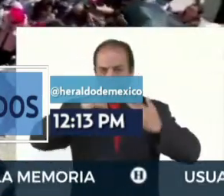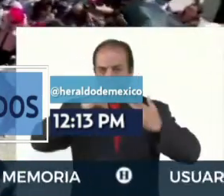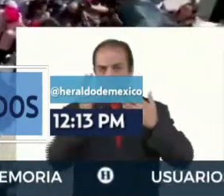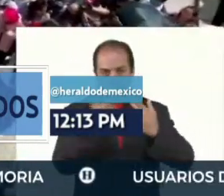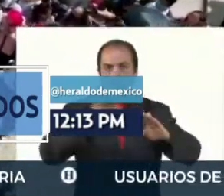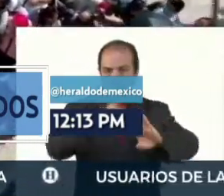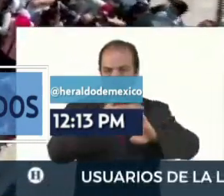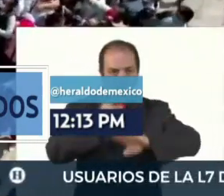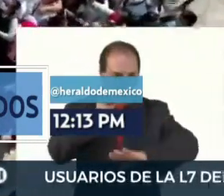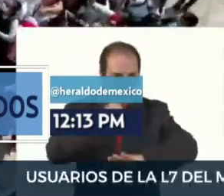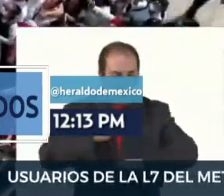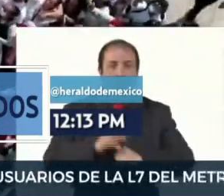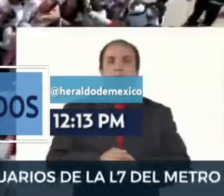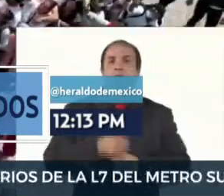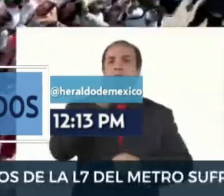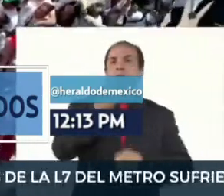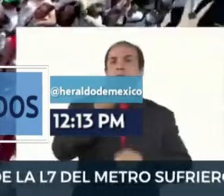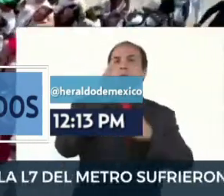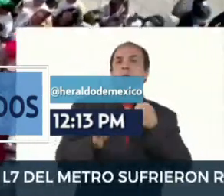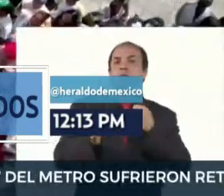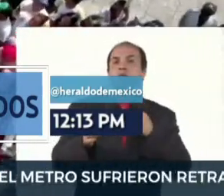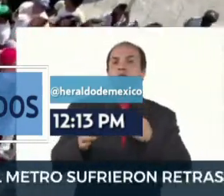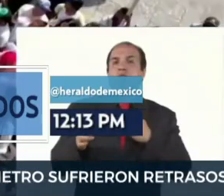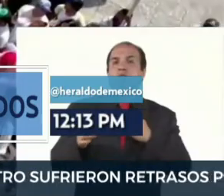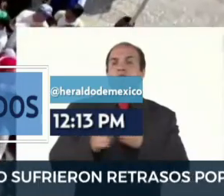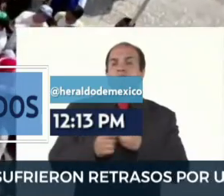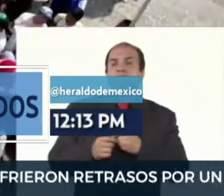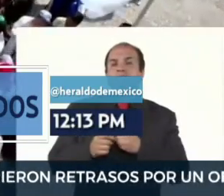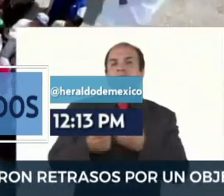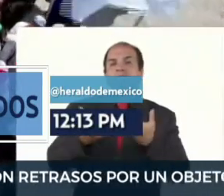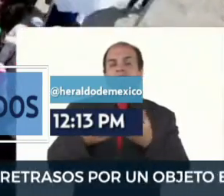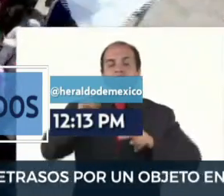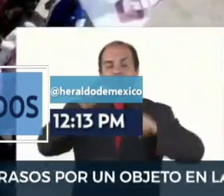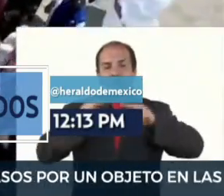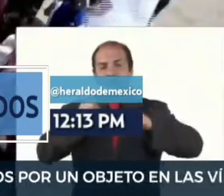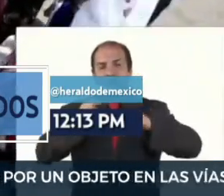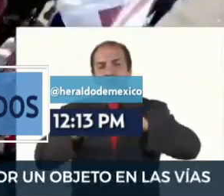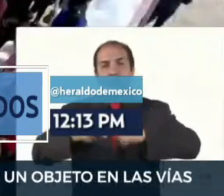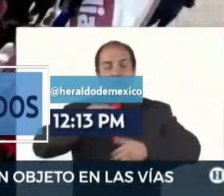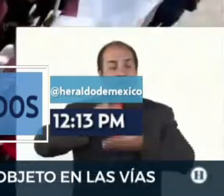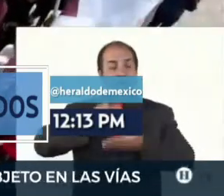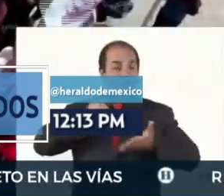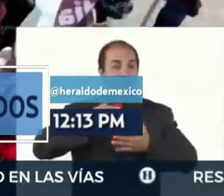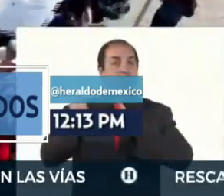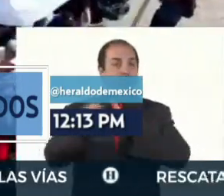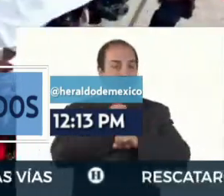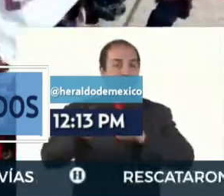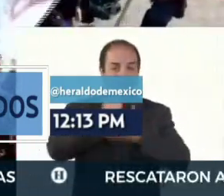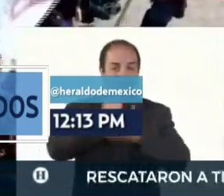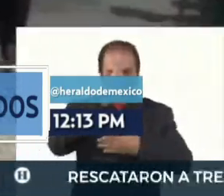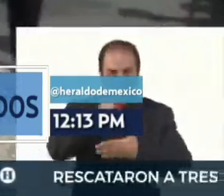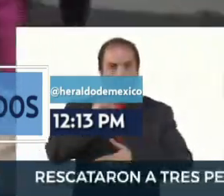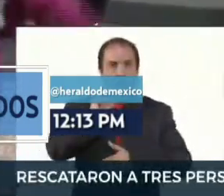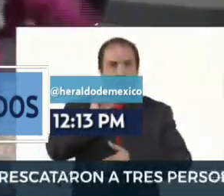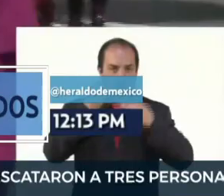cercana con la ciudadanía. Se ha detenido a saludar a cada uno de los pues, asistentes a estas escalinatas del Auditorio Nacional. Se ha